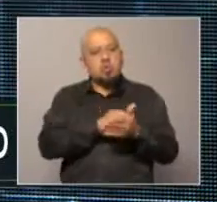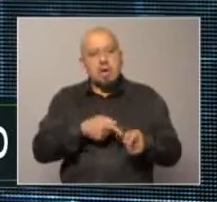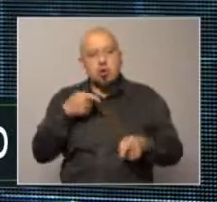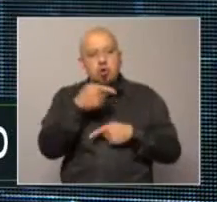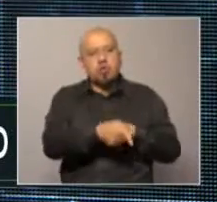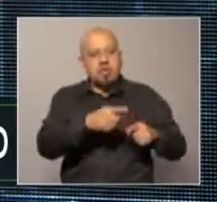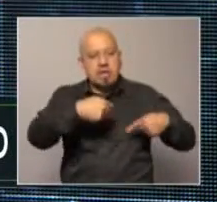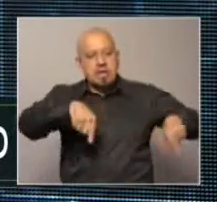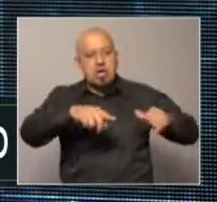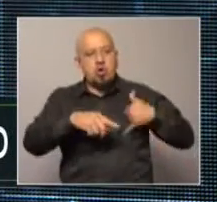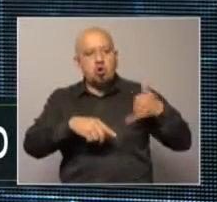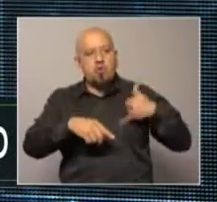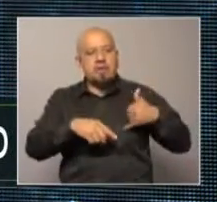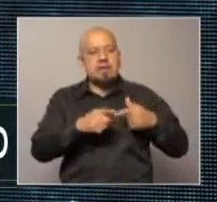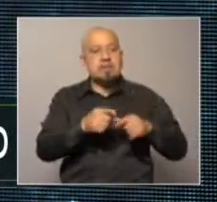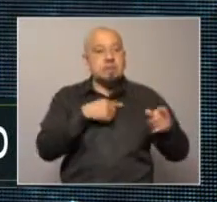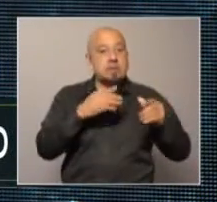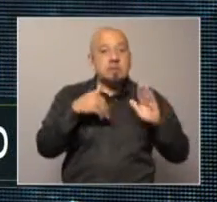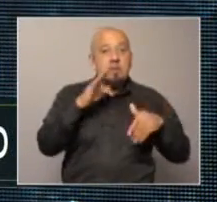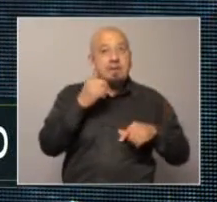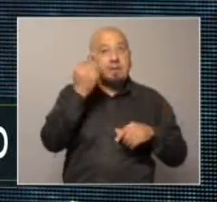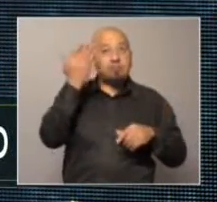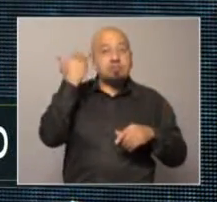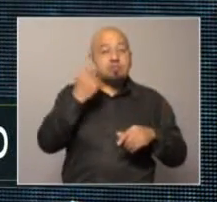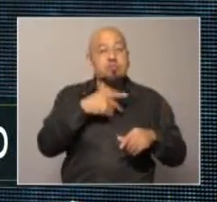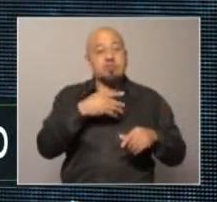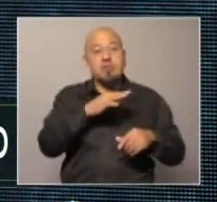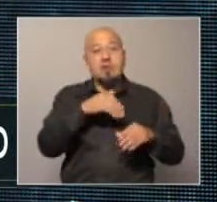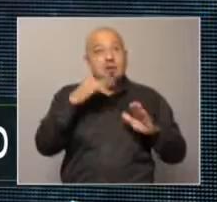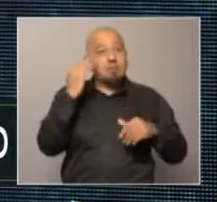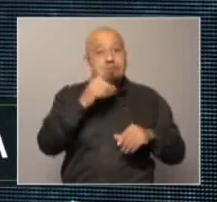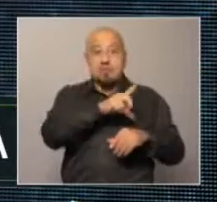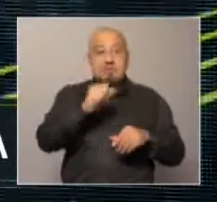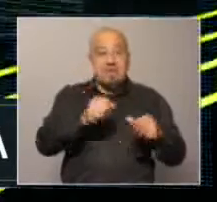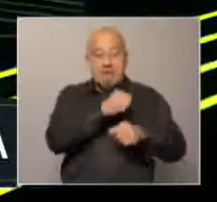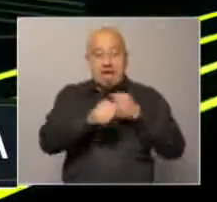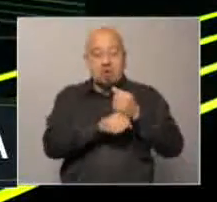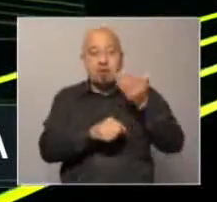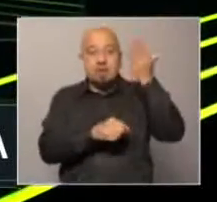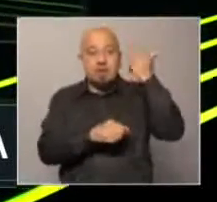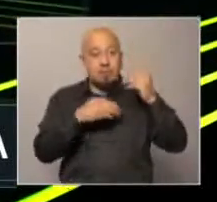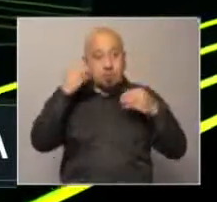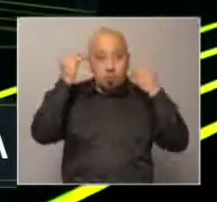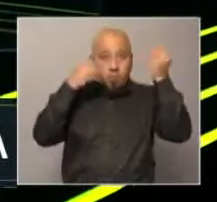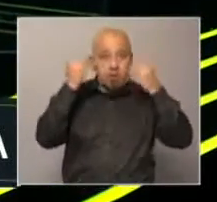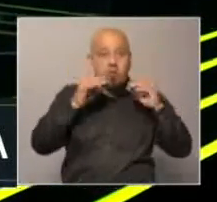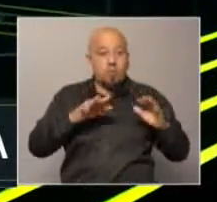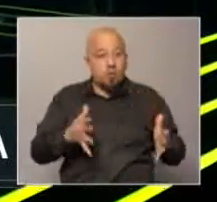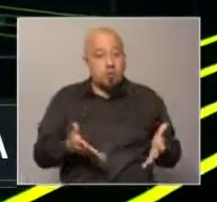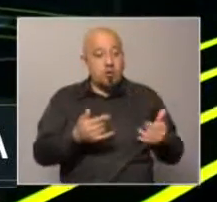allí, en las primeras páginas, una de las preocupaciones hace más de 100 años es el creciente número de la